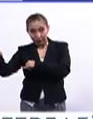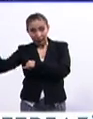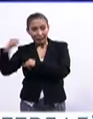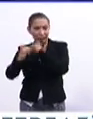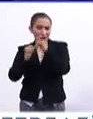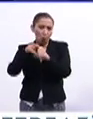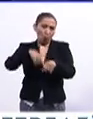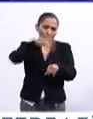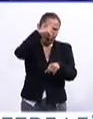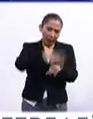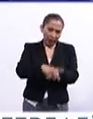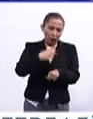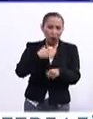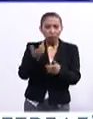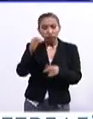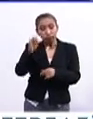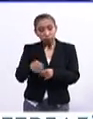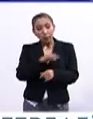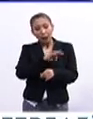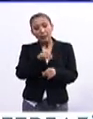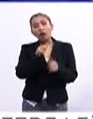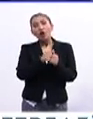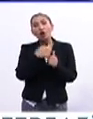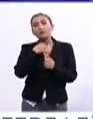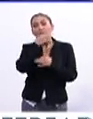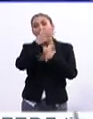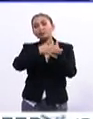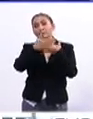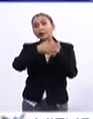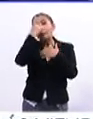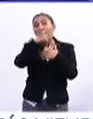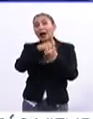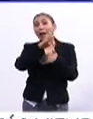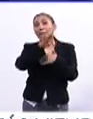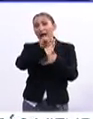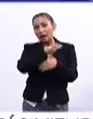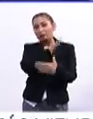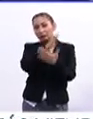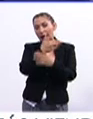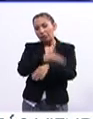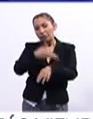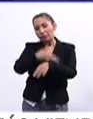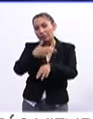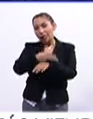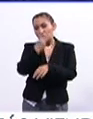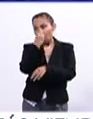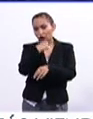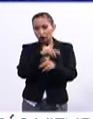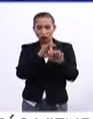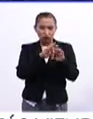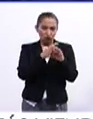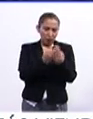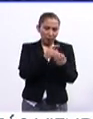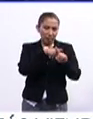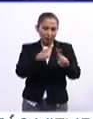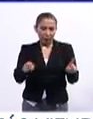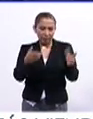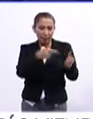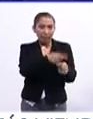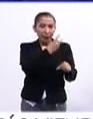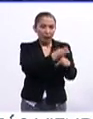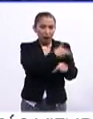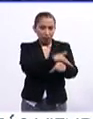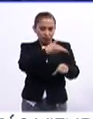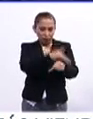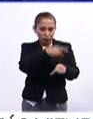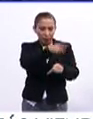nacional o internacional, es como pueden a través de una convocatoria para becas participar para estas. Son dos procesos independientes. Primero hay que hacer un